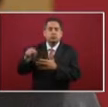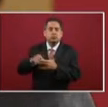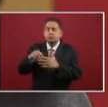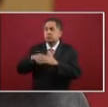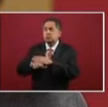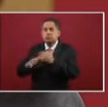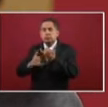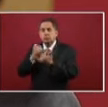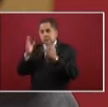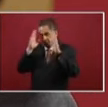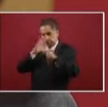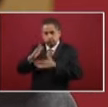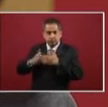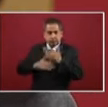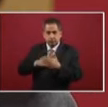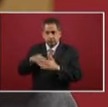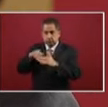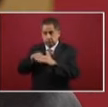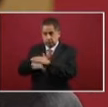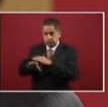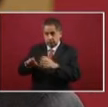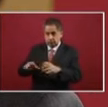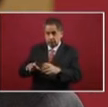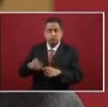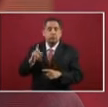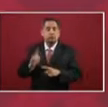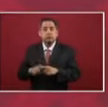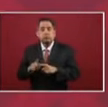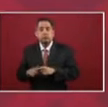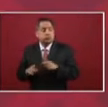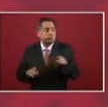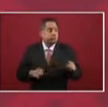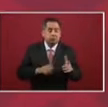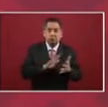llegaron delincuentes,